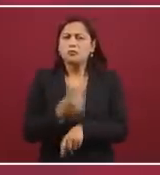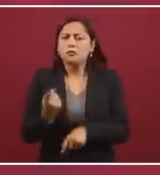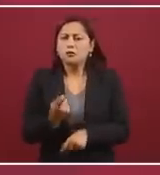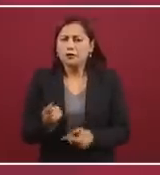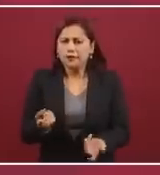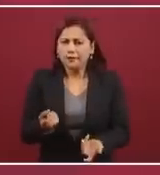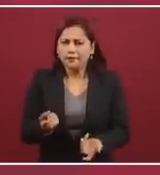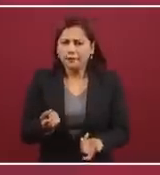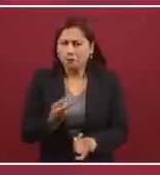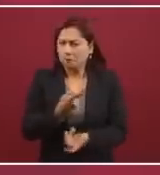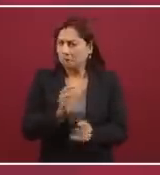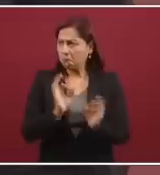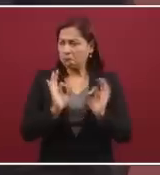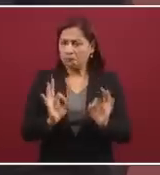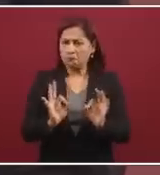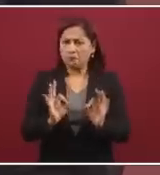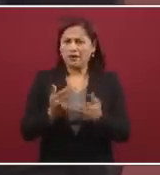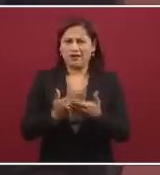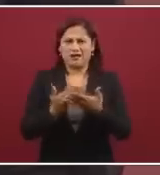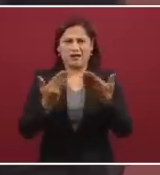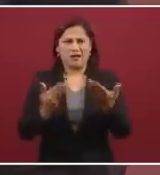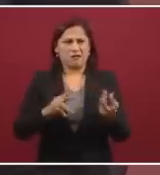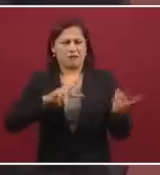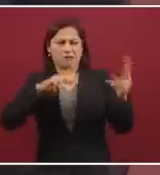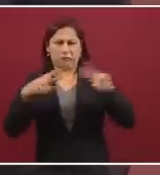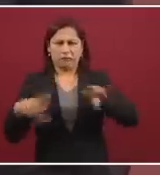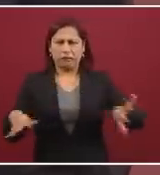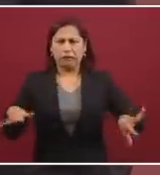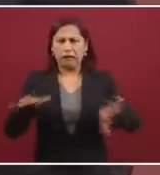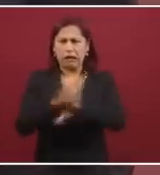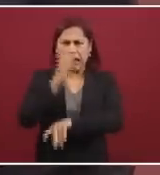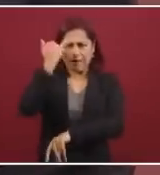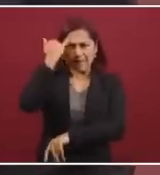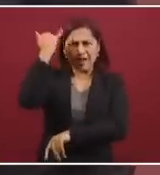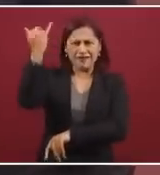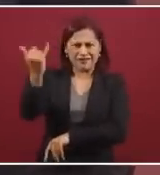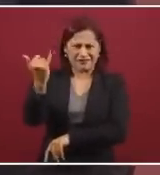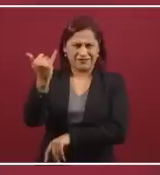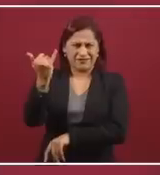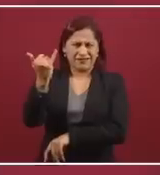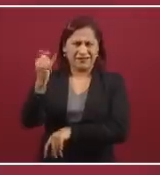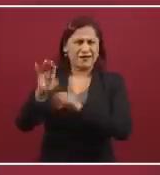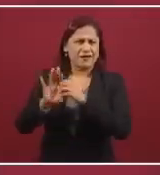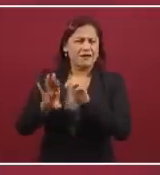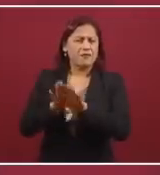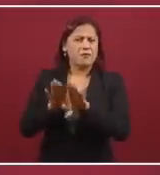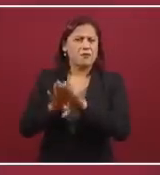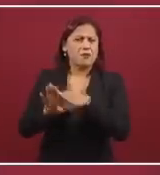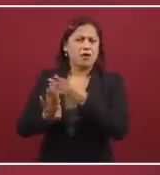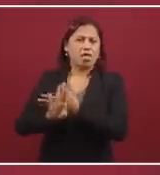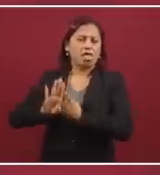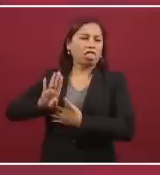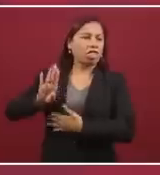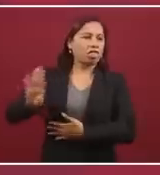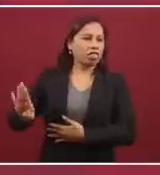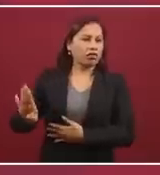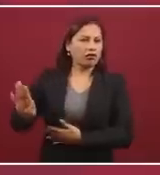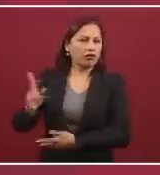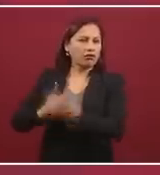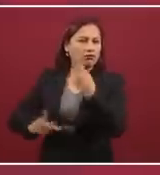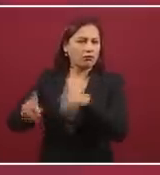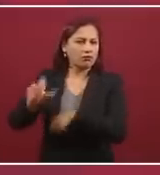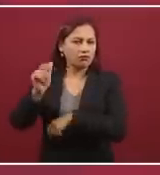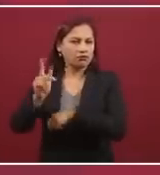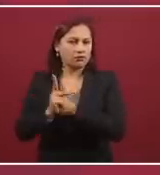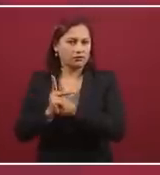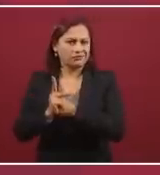estar con estas cosas de rechazo a los migrantes es el conservadurismo